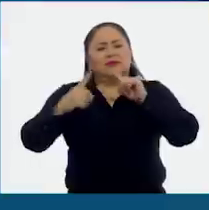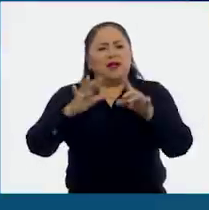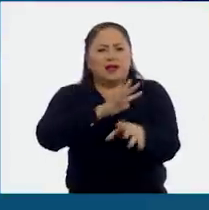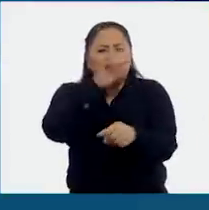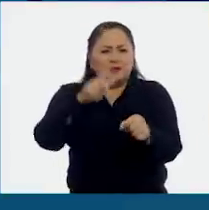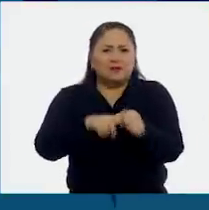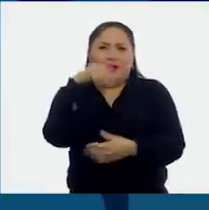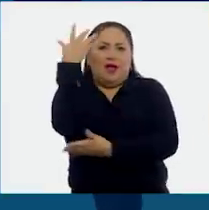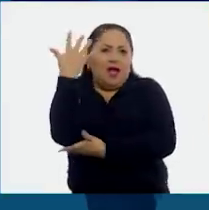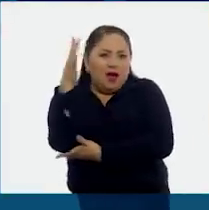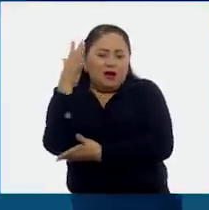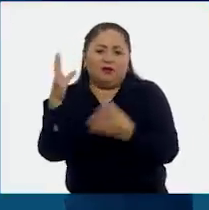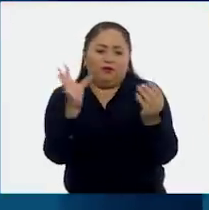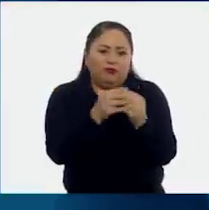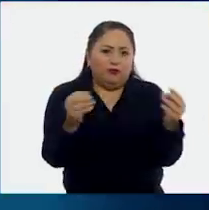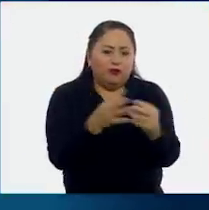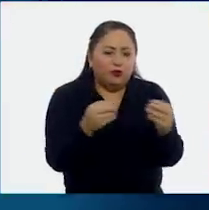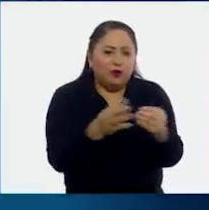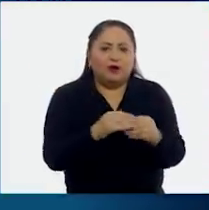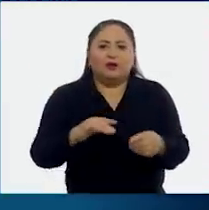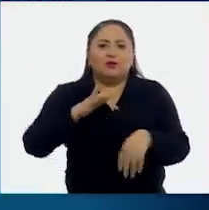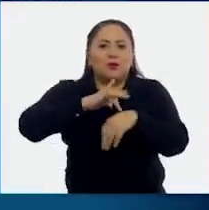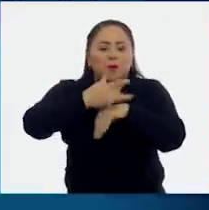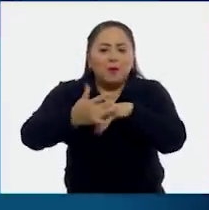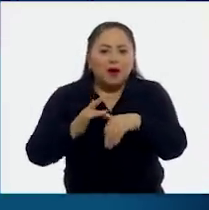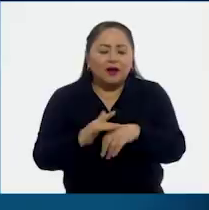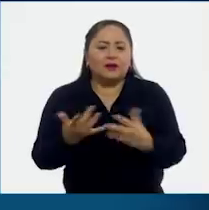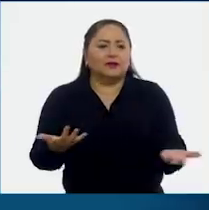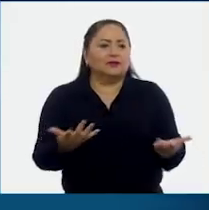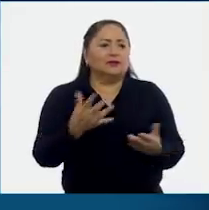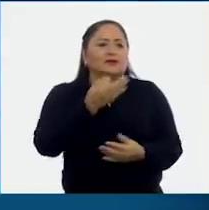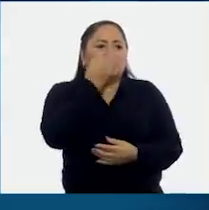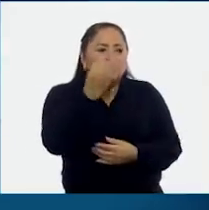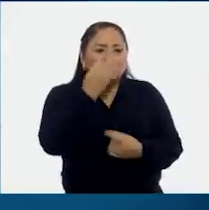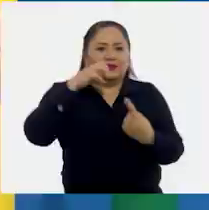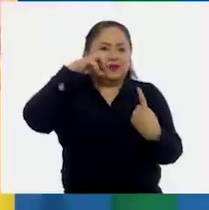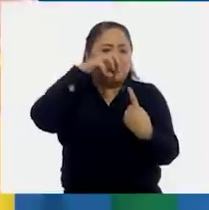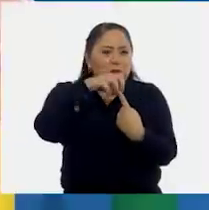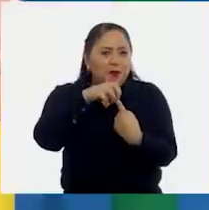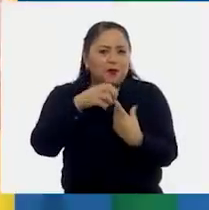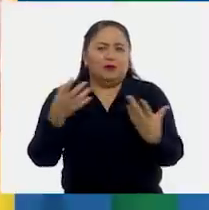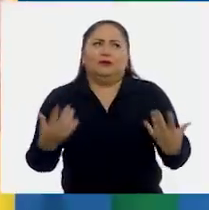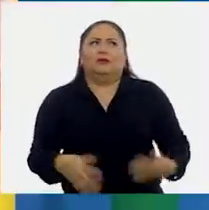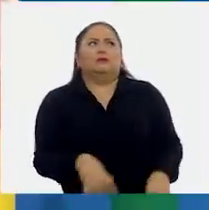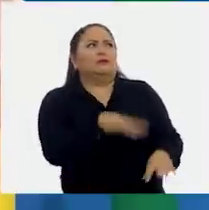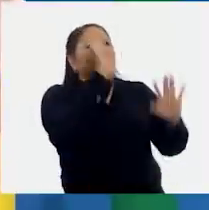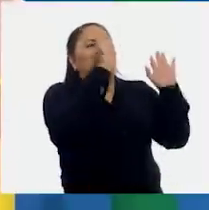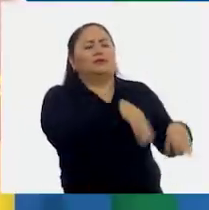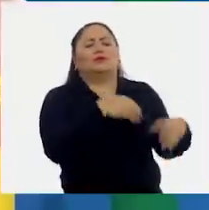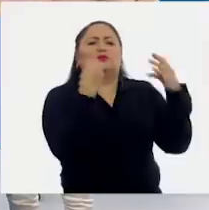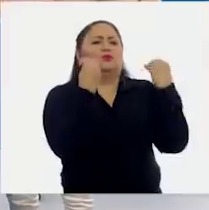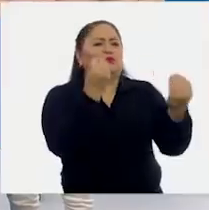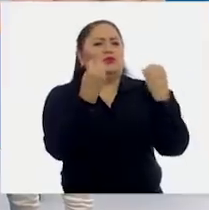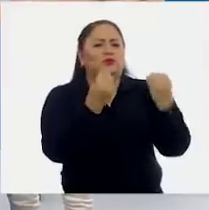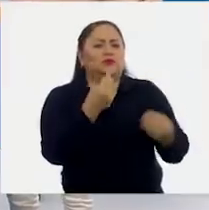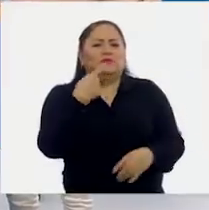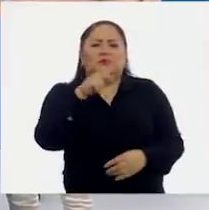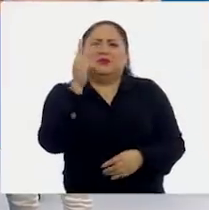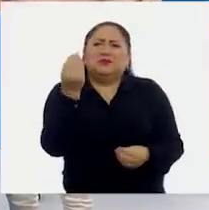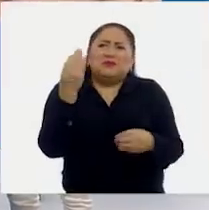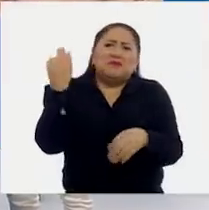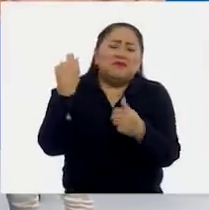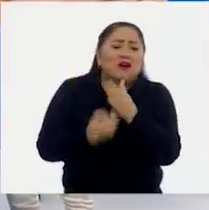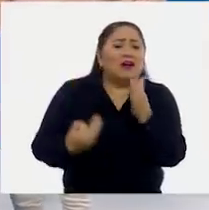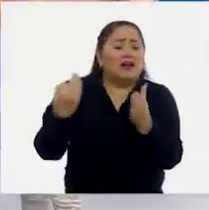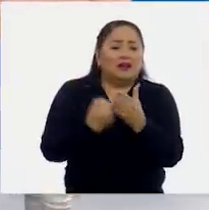ceibas, árboles, frutales, nopales, orquídeas, champiñones. Ay, maestra, son muchos y aún me faltan otros